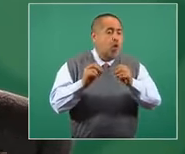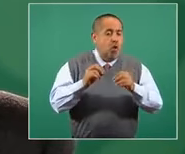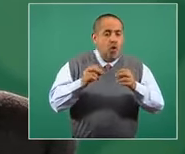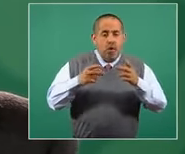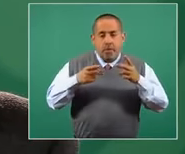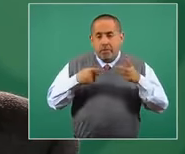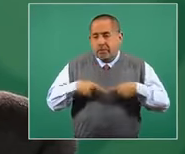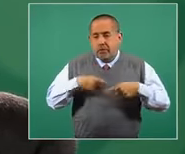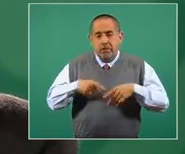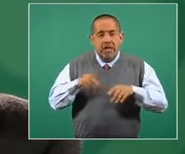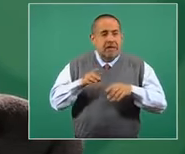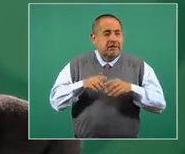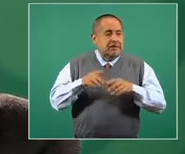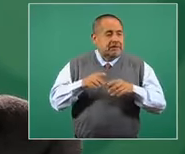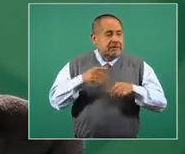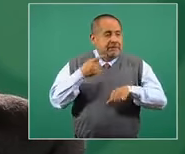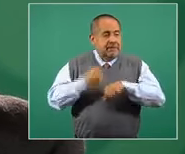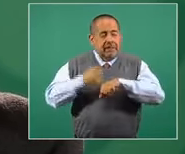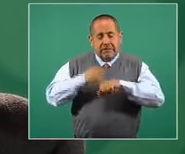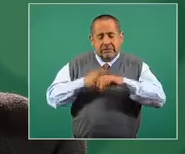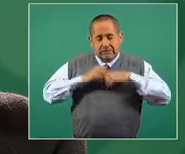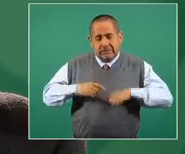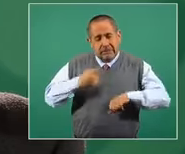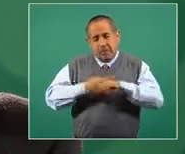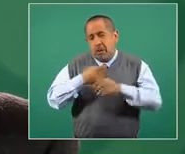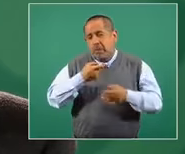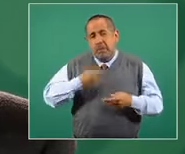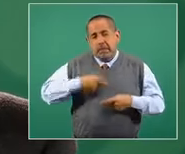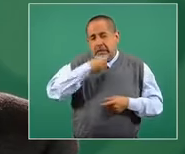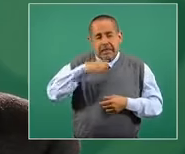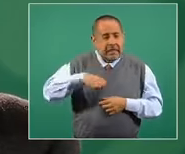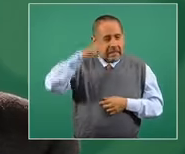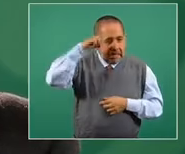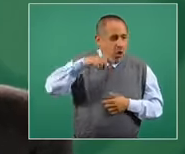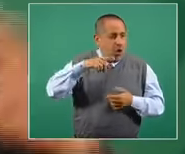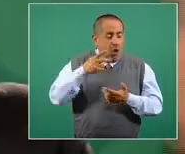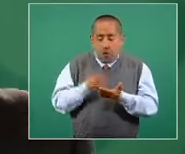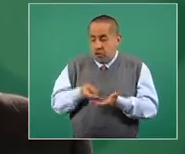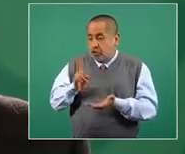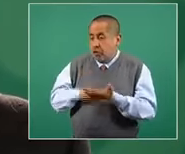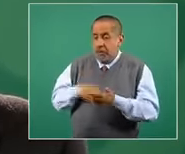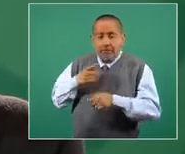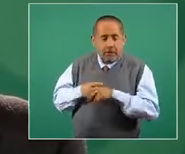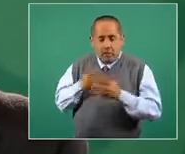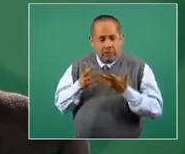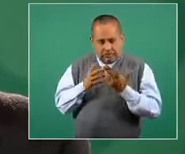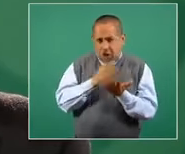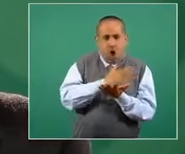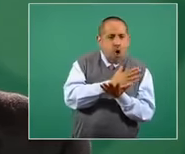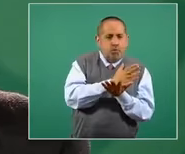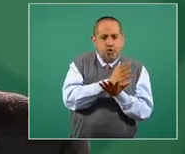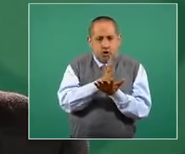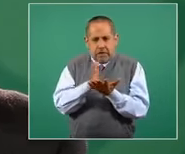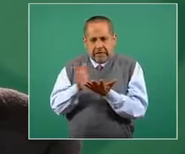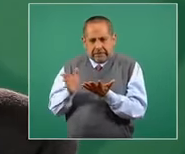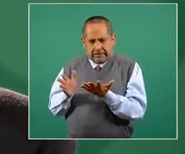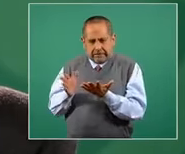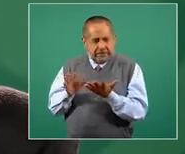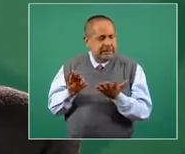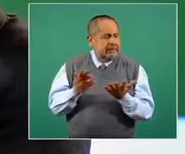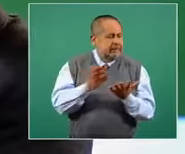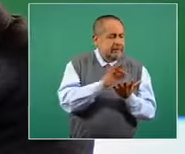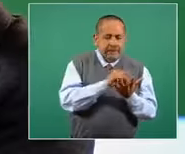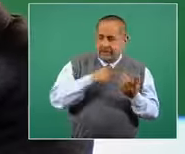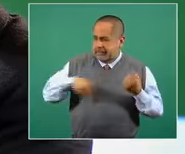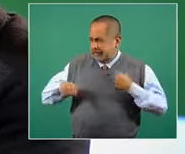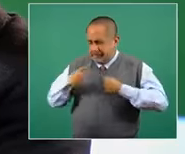poblaciones de mayor vulnerabilidad biológica, por ejemplo, por la edad o la comorbilidad. Todo esto fue explorado sistemáticamente por el grupo